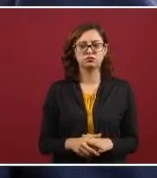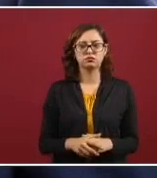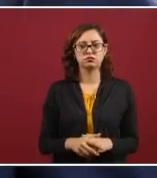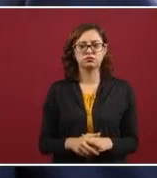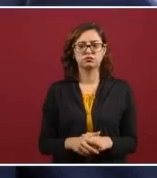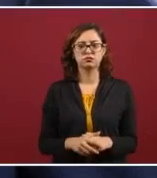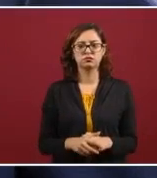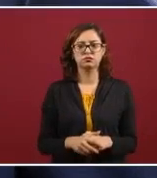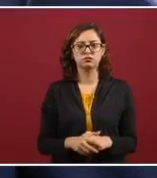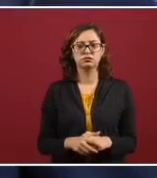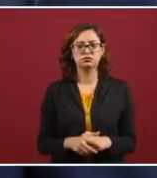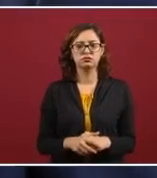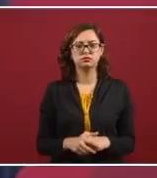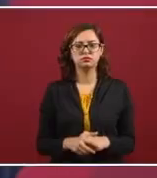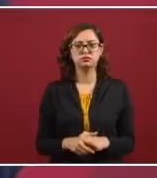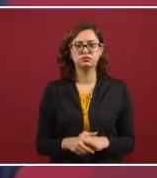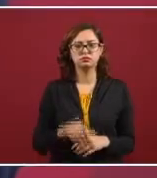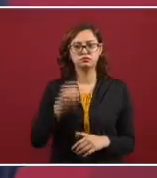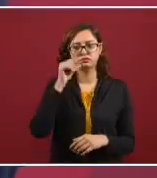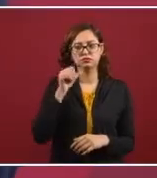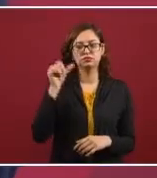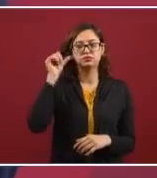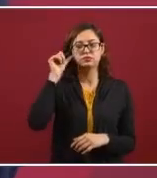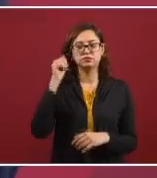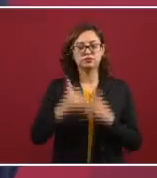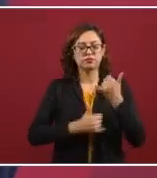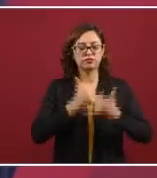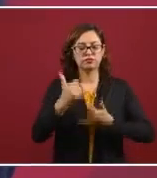Hubo un juego ayer,